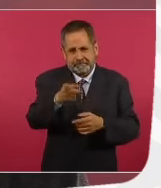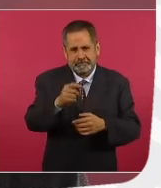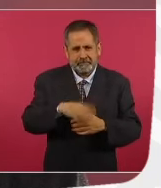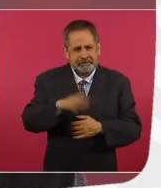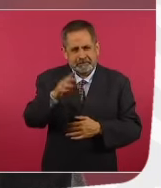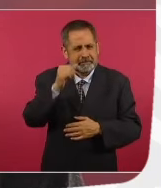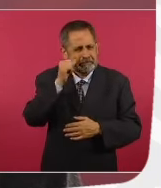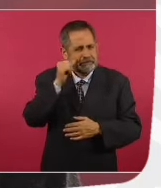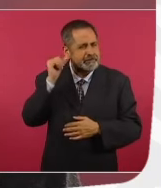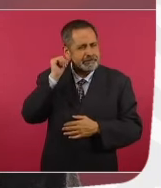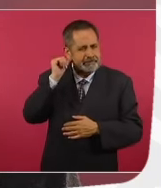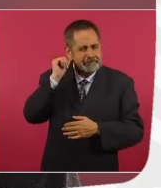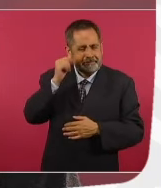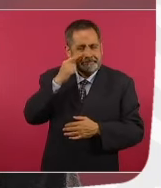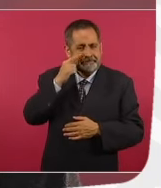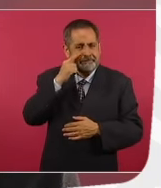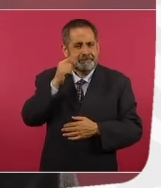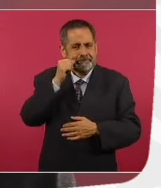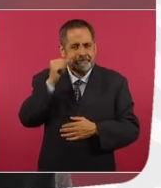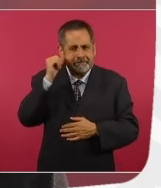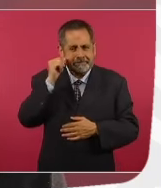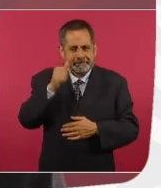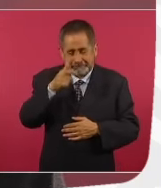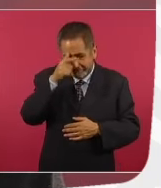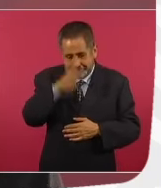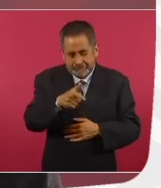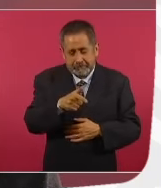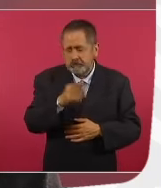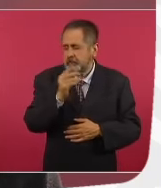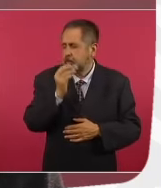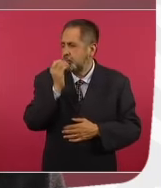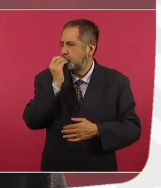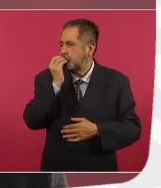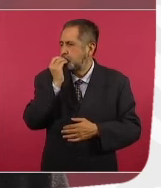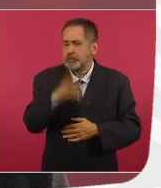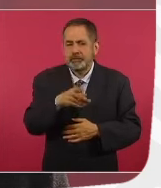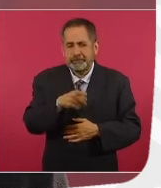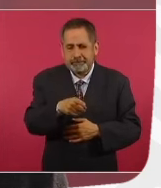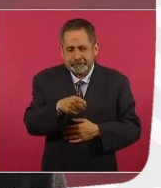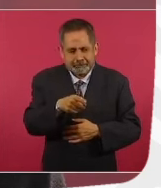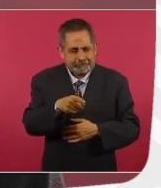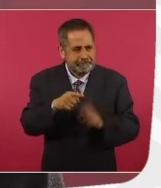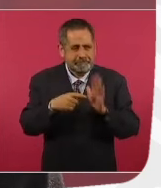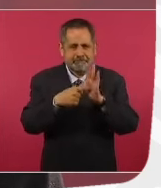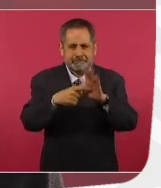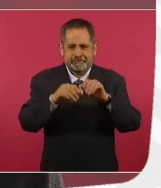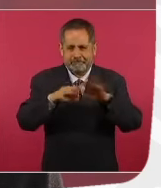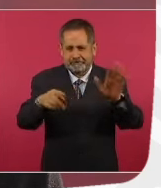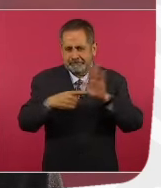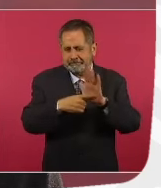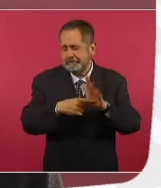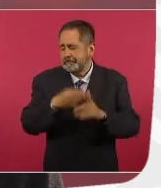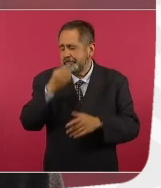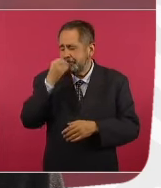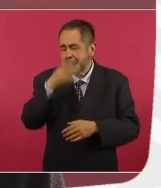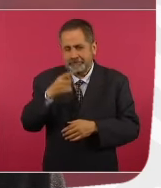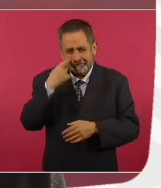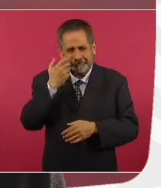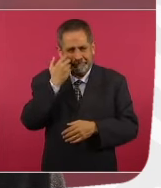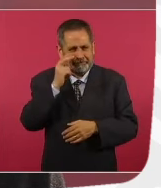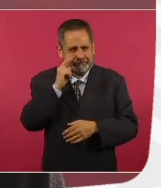Ayer me encontré una joya y Quiero compartir con ustedes